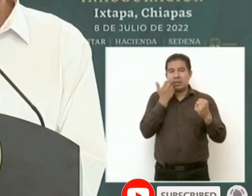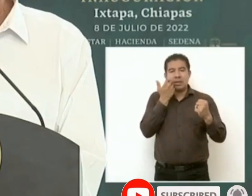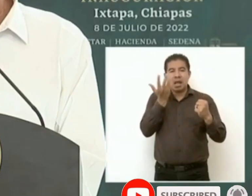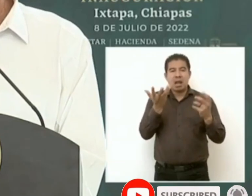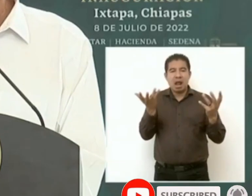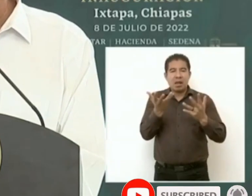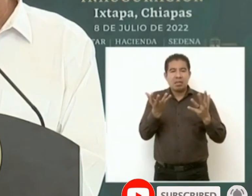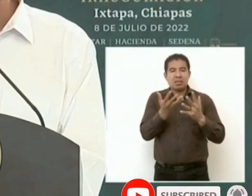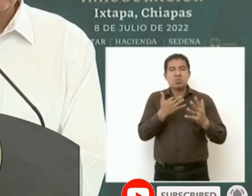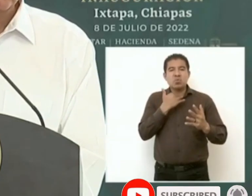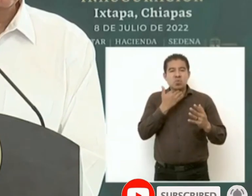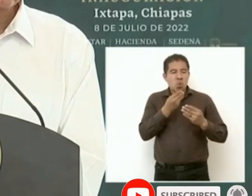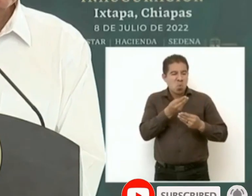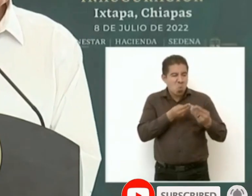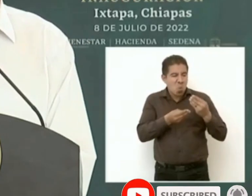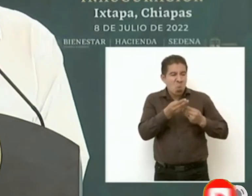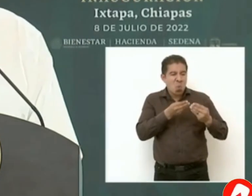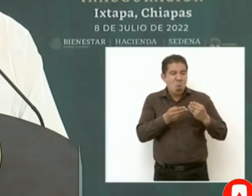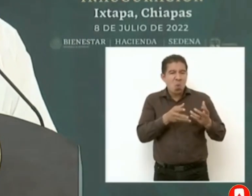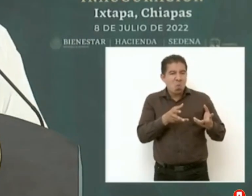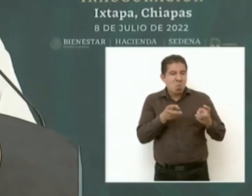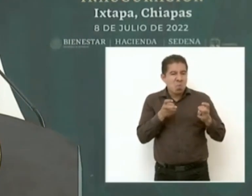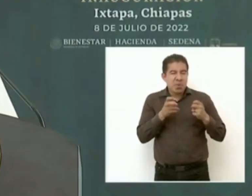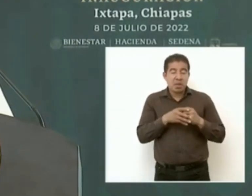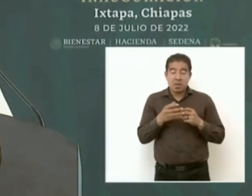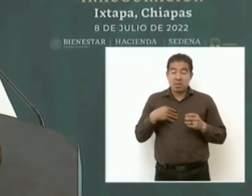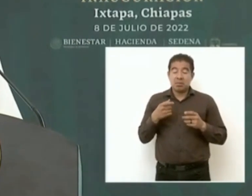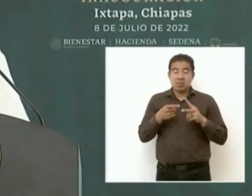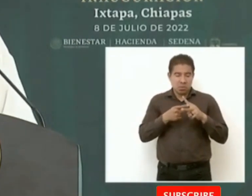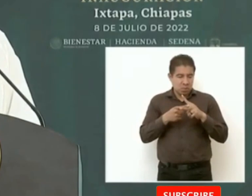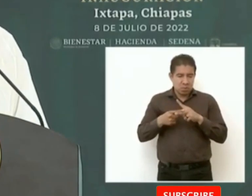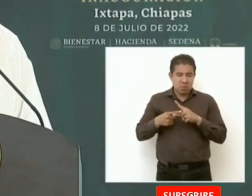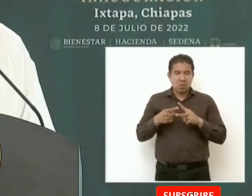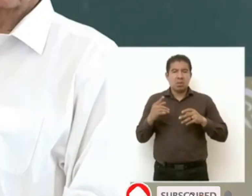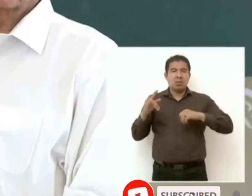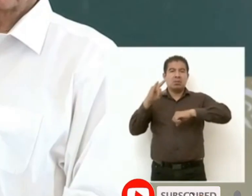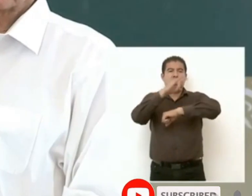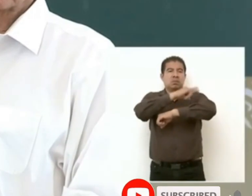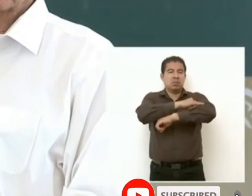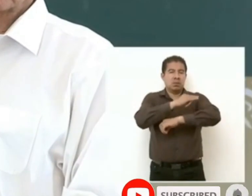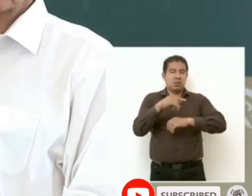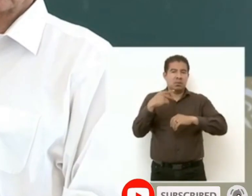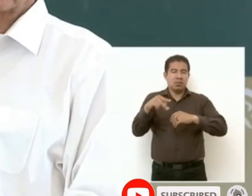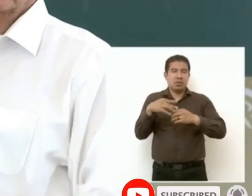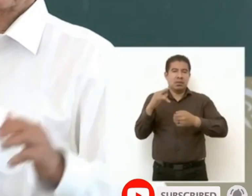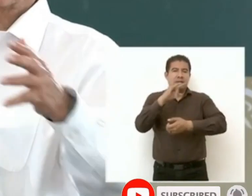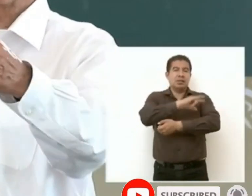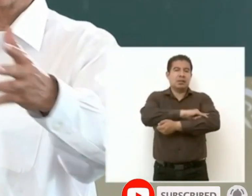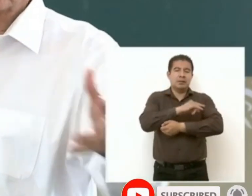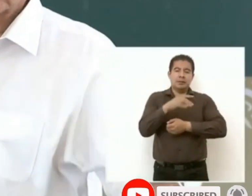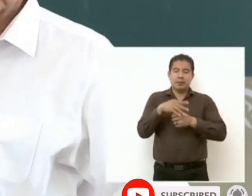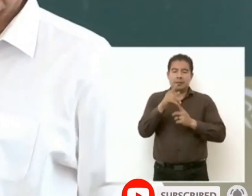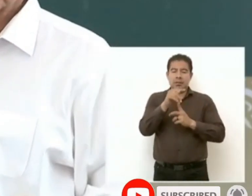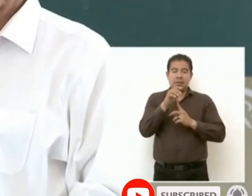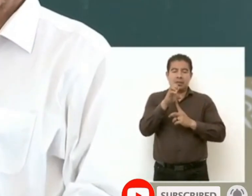Estaban estimando que iba a costar el aeropuerto en